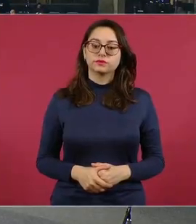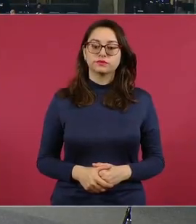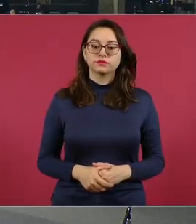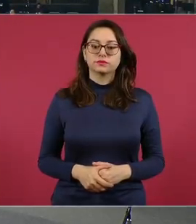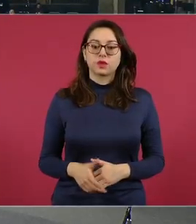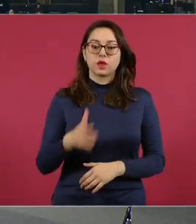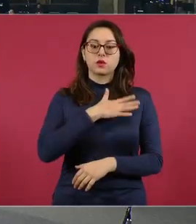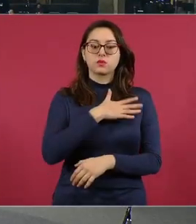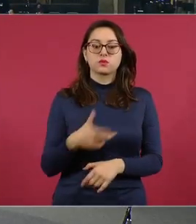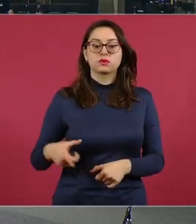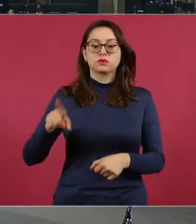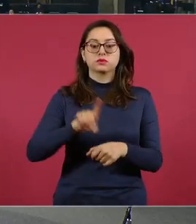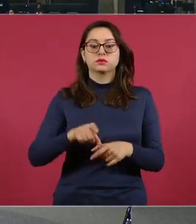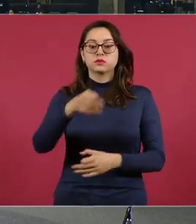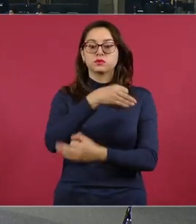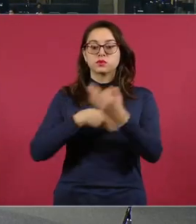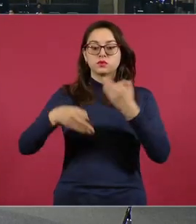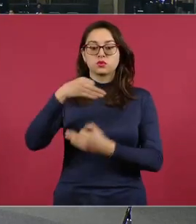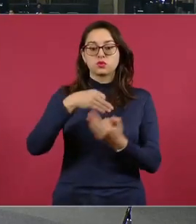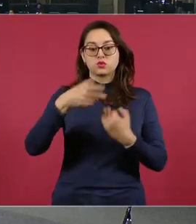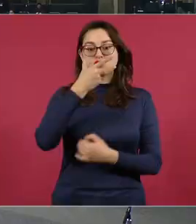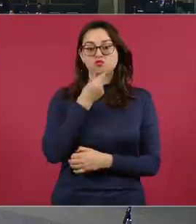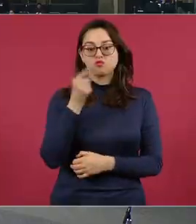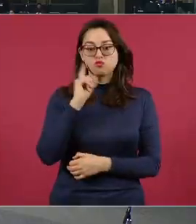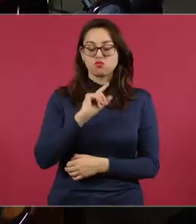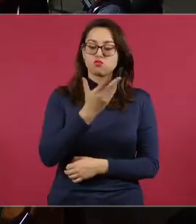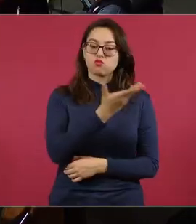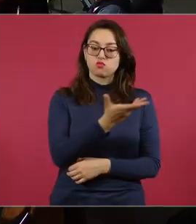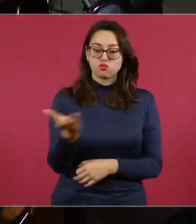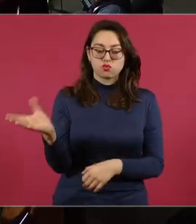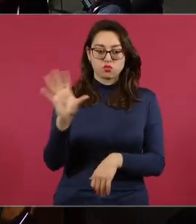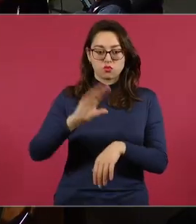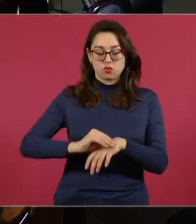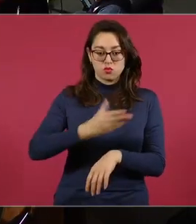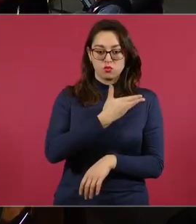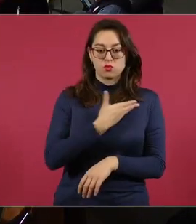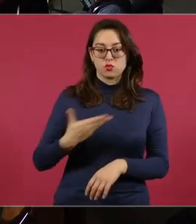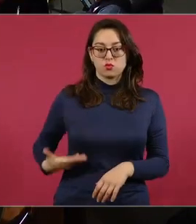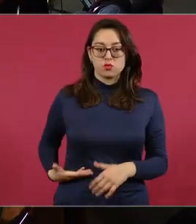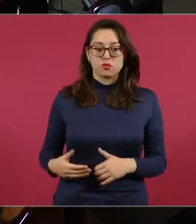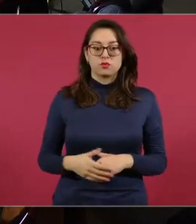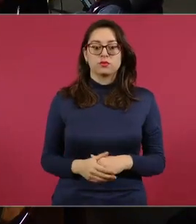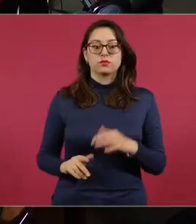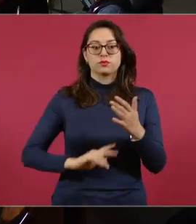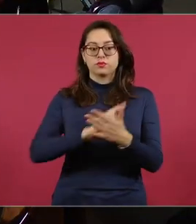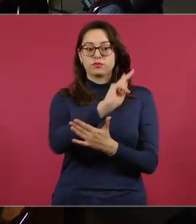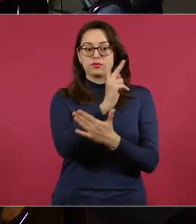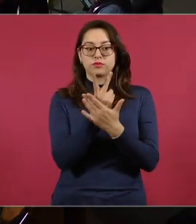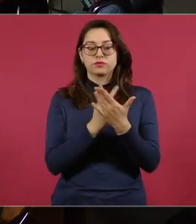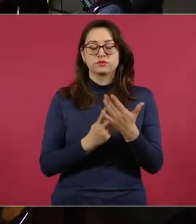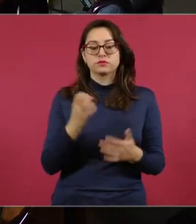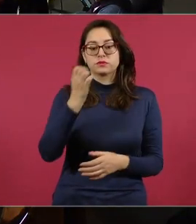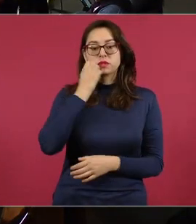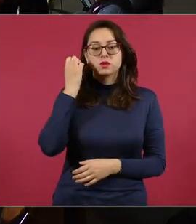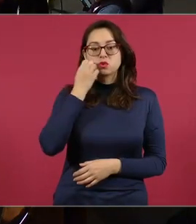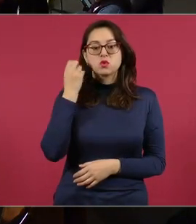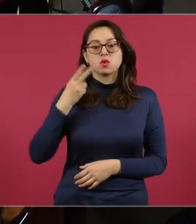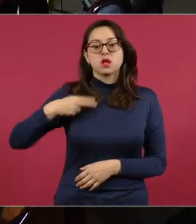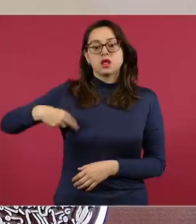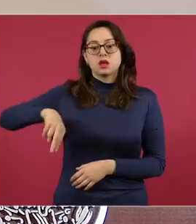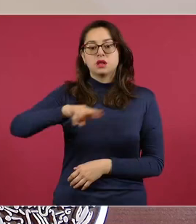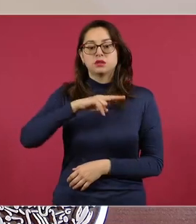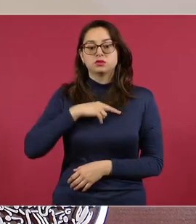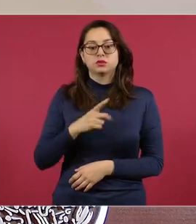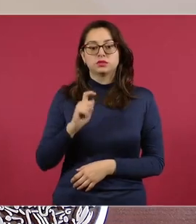Muy buenos días, tengan todas y todos. Con su permiso, señor presidente, en lo que respecta al programa La Escuela es Nuestra, reiteramos que se trata de un